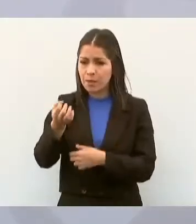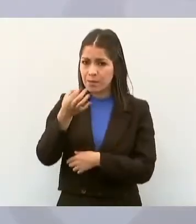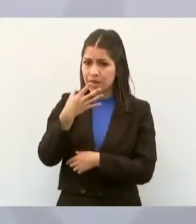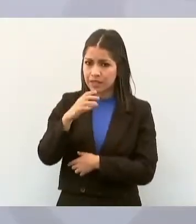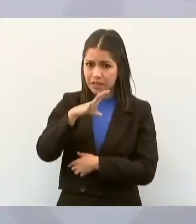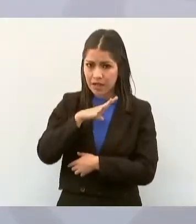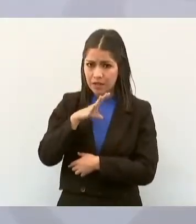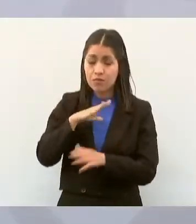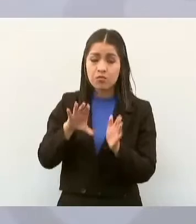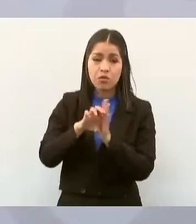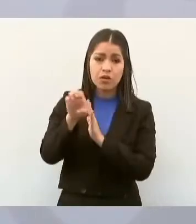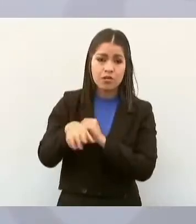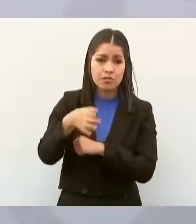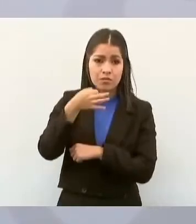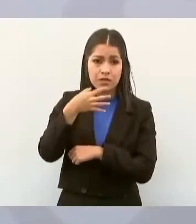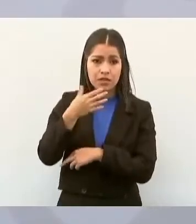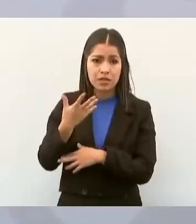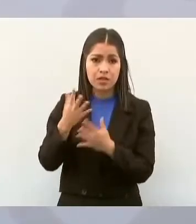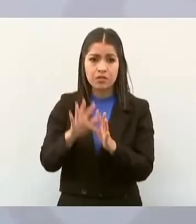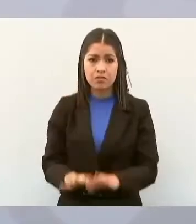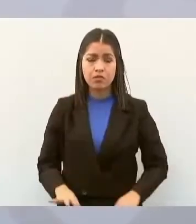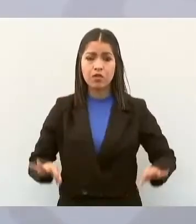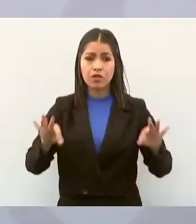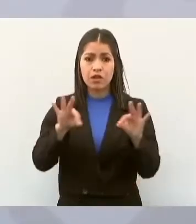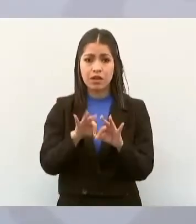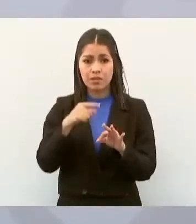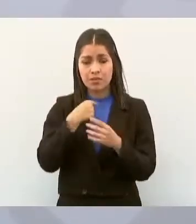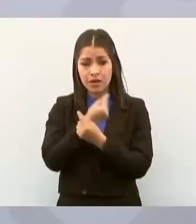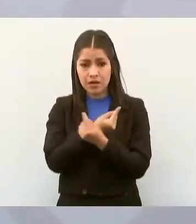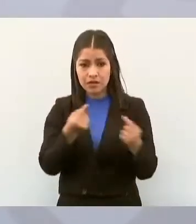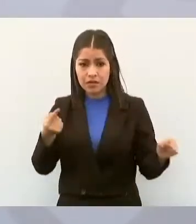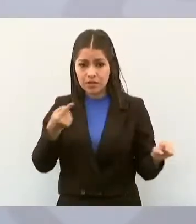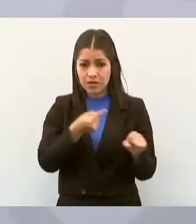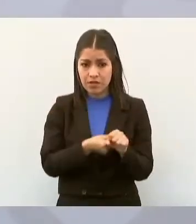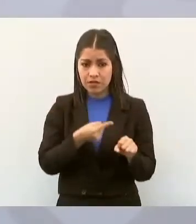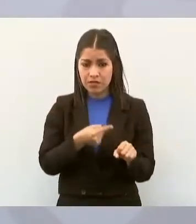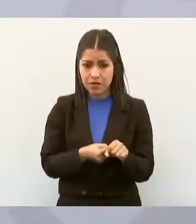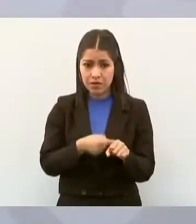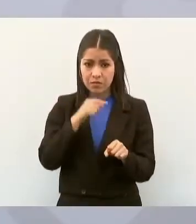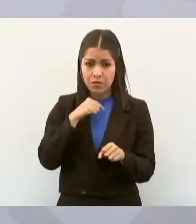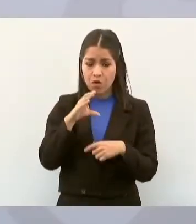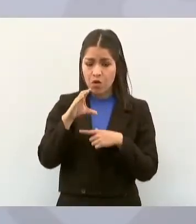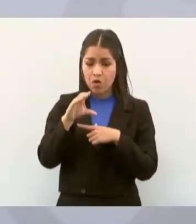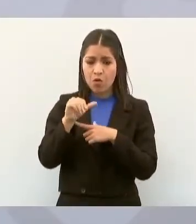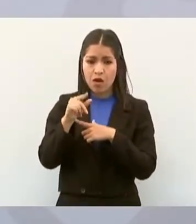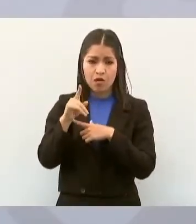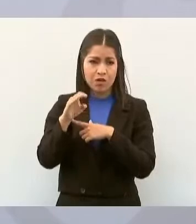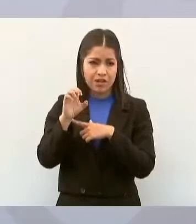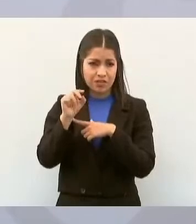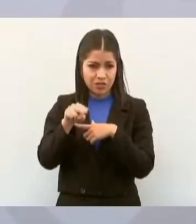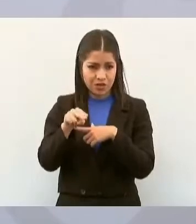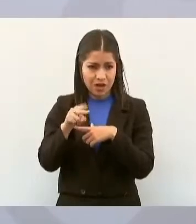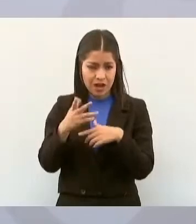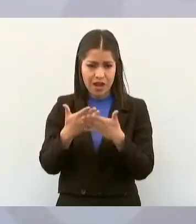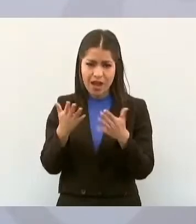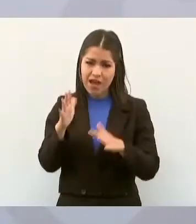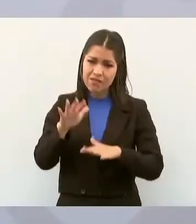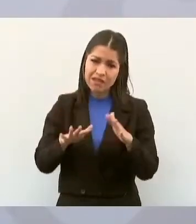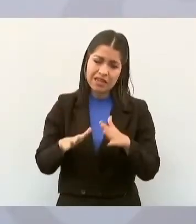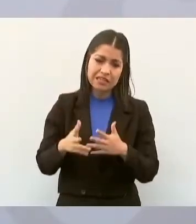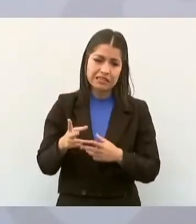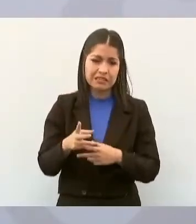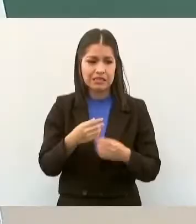medicamentos indispensables para los niños con problemas de coagulación que nos llegaba de forma irregular, ahora lo